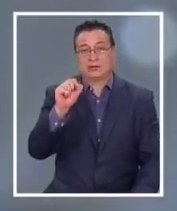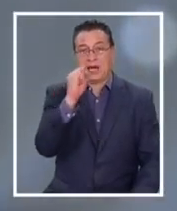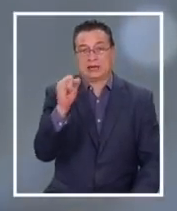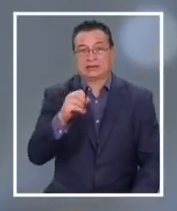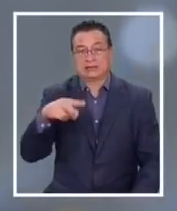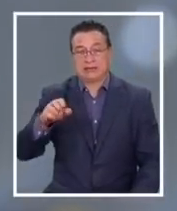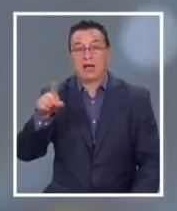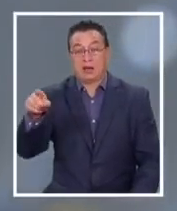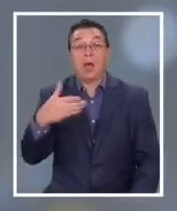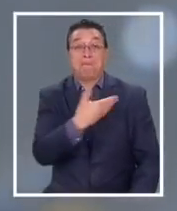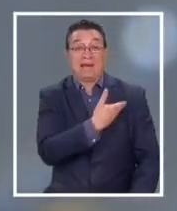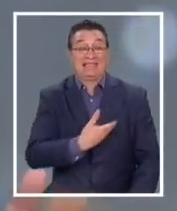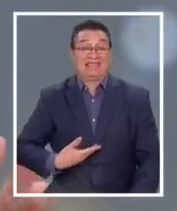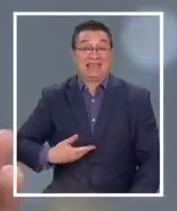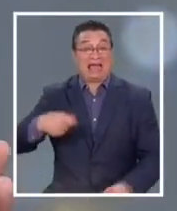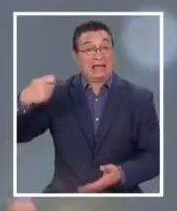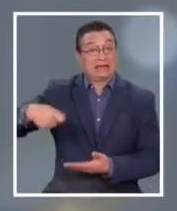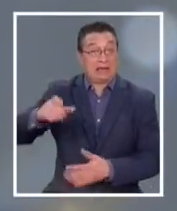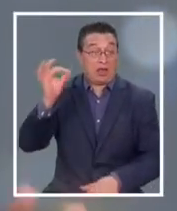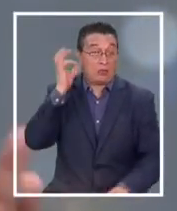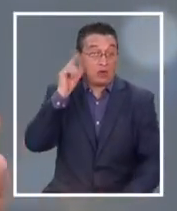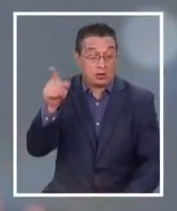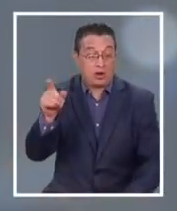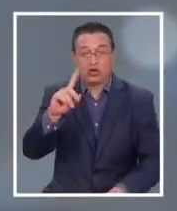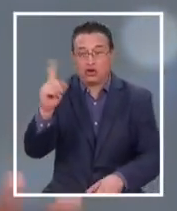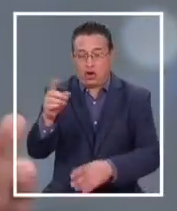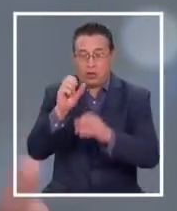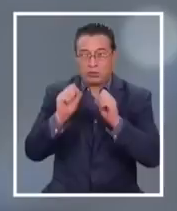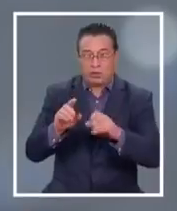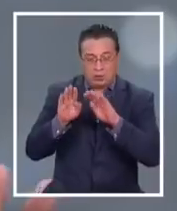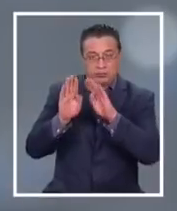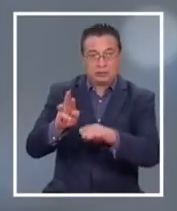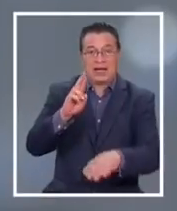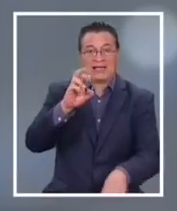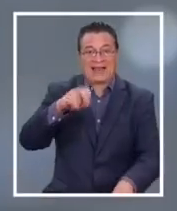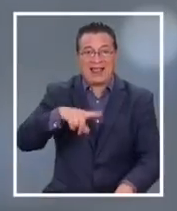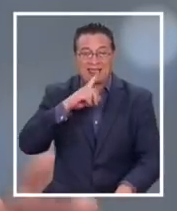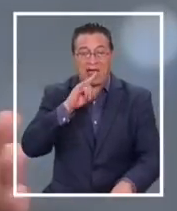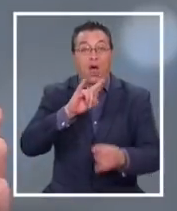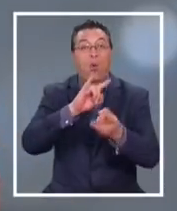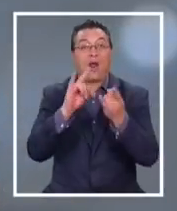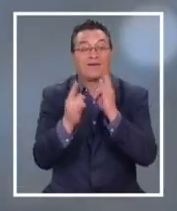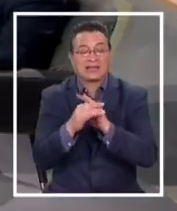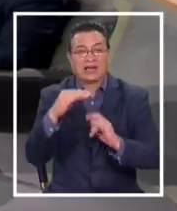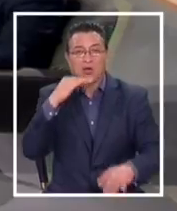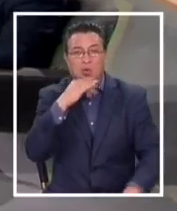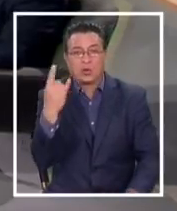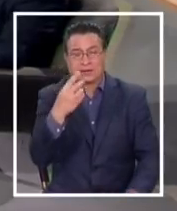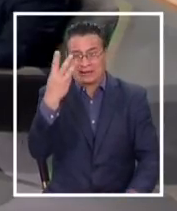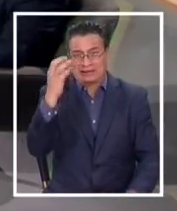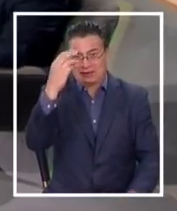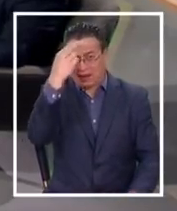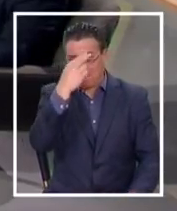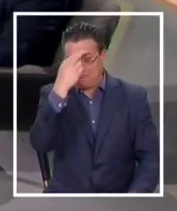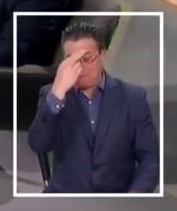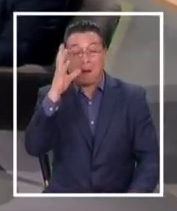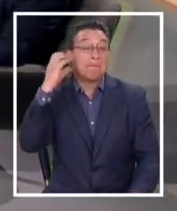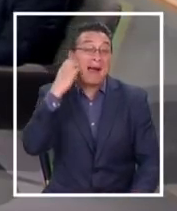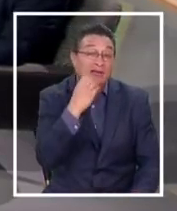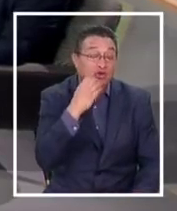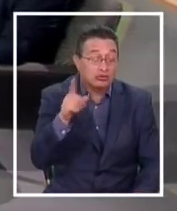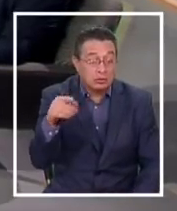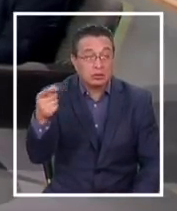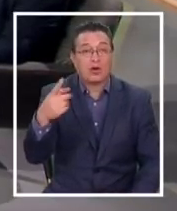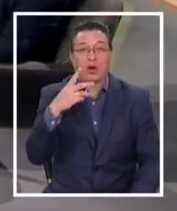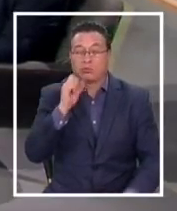como presidenta del Senado para que todos los chilenos puedan tener la renta universal de emergencia el 30 de mayo, que no podemos